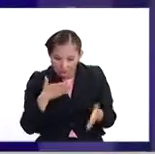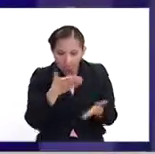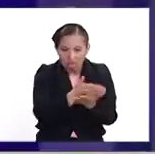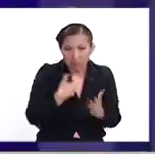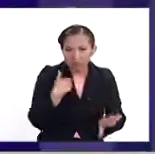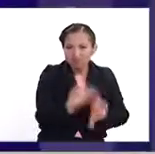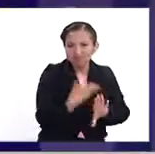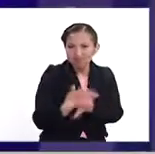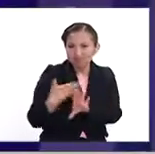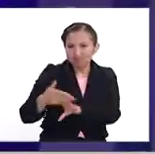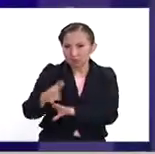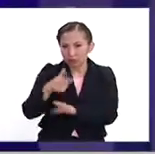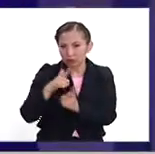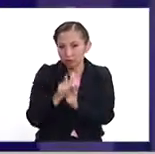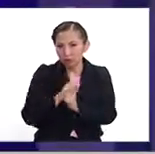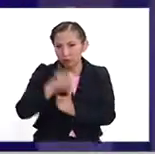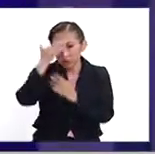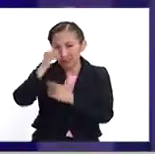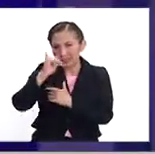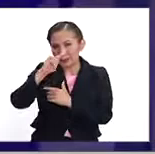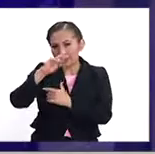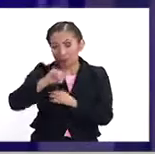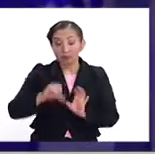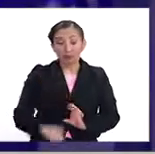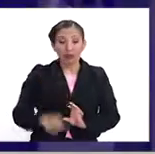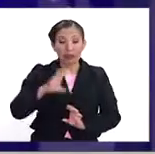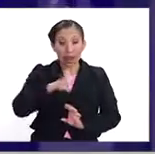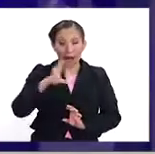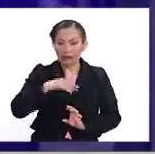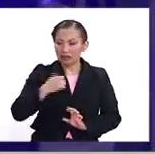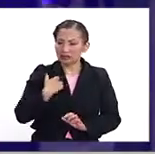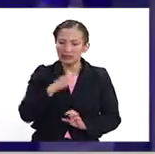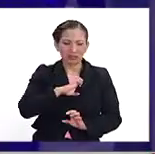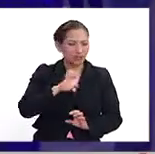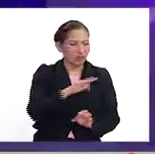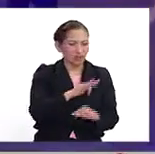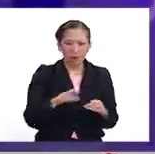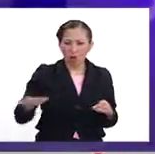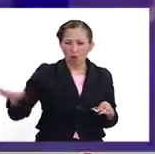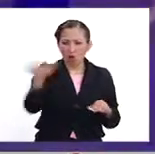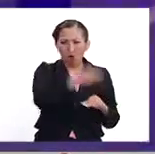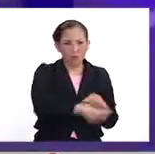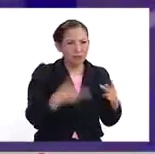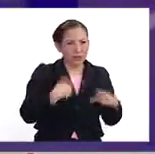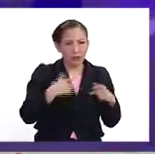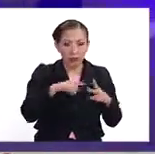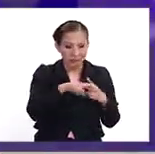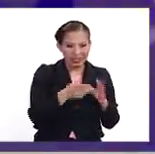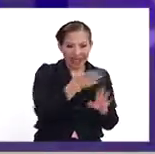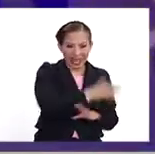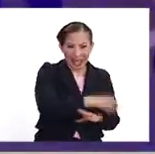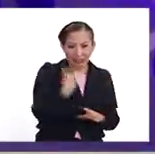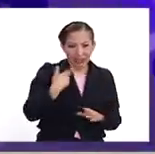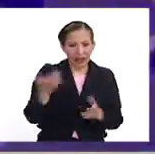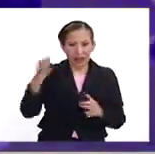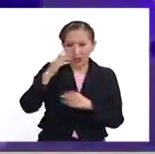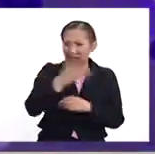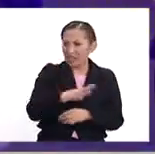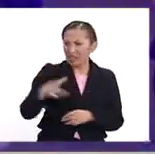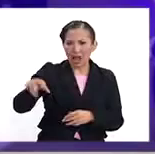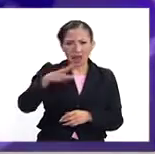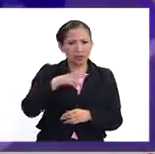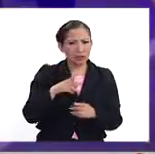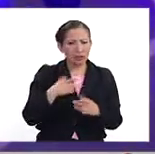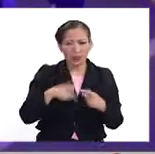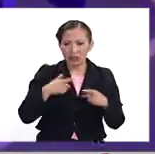simpatizantes del Estado Islámico. Hoy hay una condena desde que sucedieron los ataques, una condena generalizada